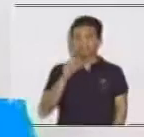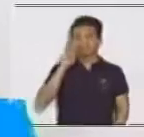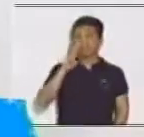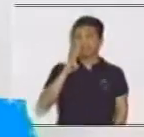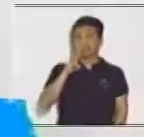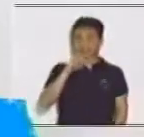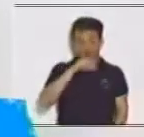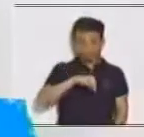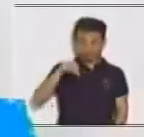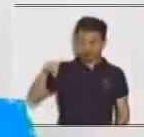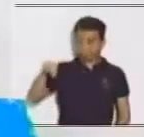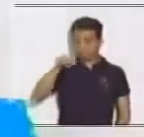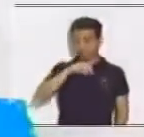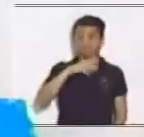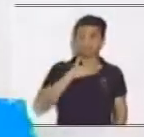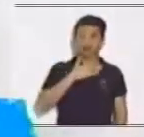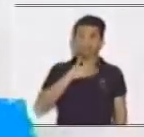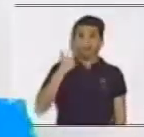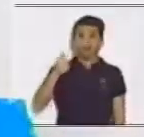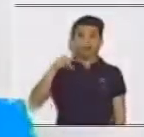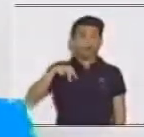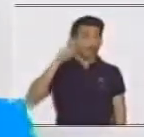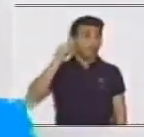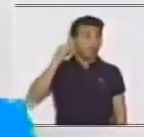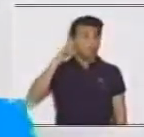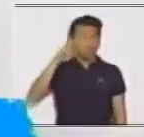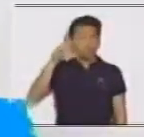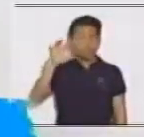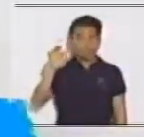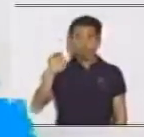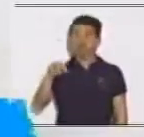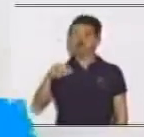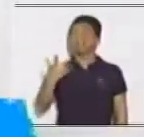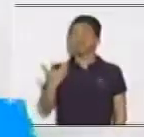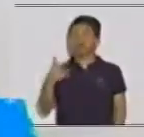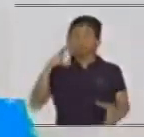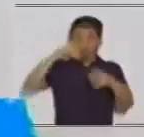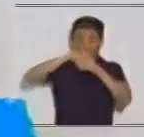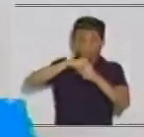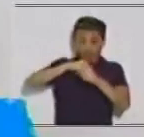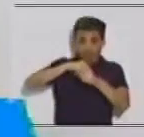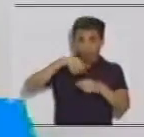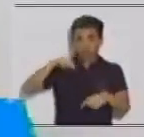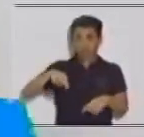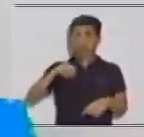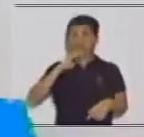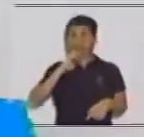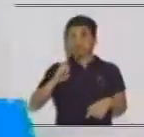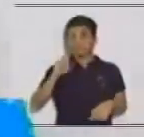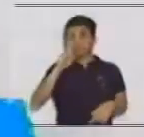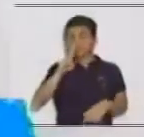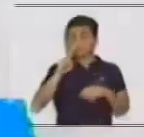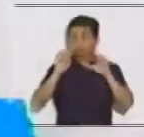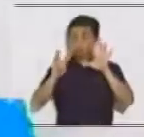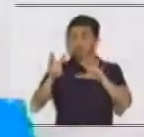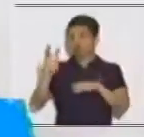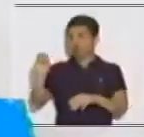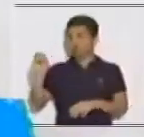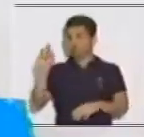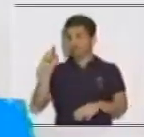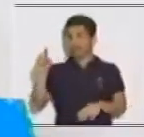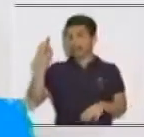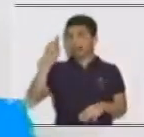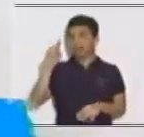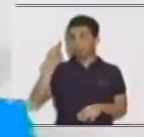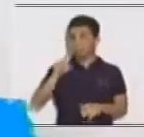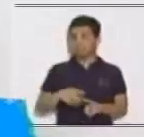ángulos internos siempre va a ser 180 grados. 90 más 45